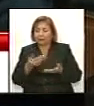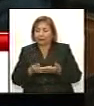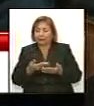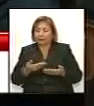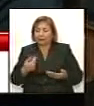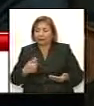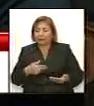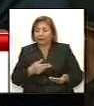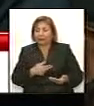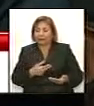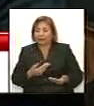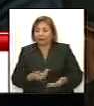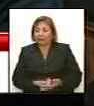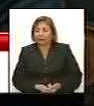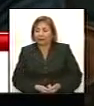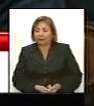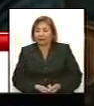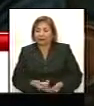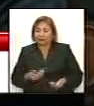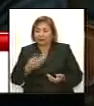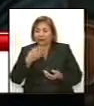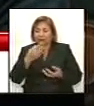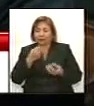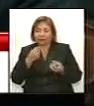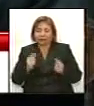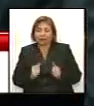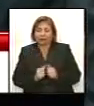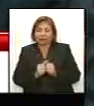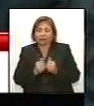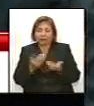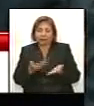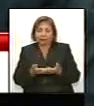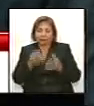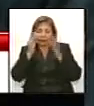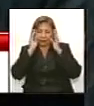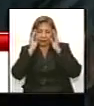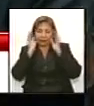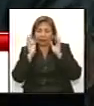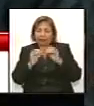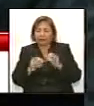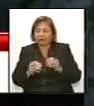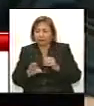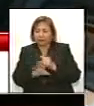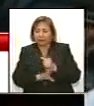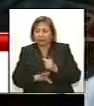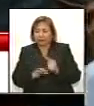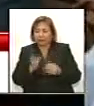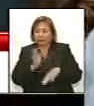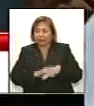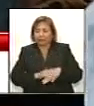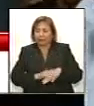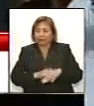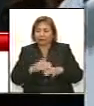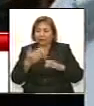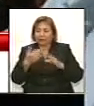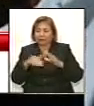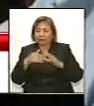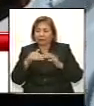caso nos ha convocado para poder apoyarla en esta oportunidad. Es básicamente con respecto a la